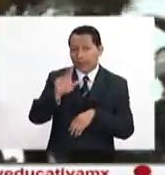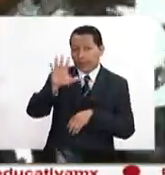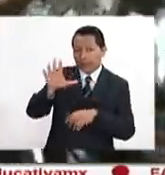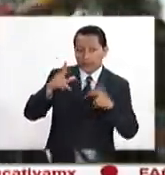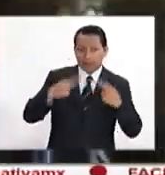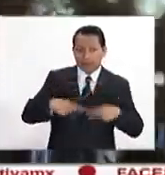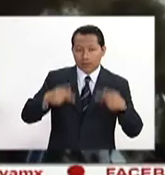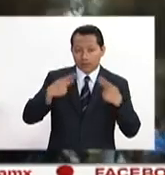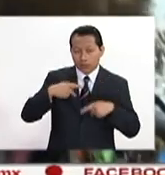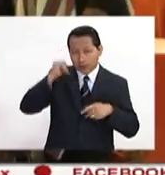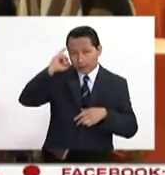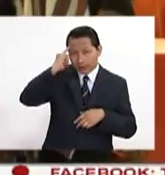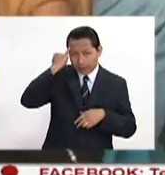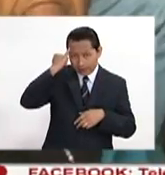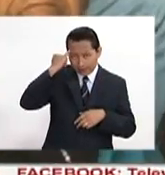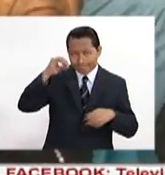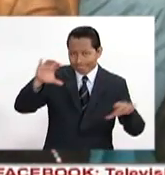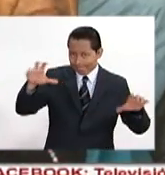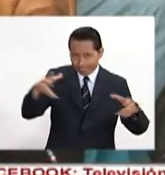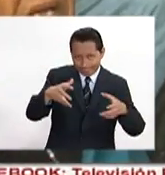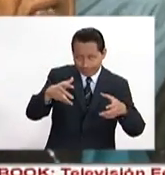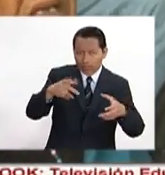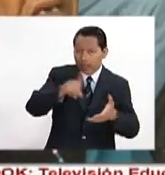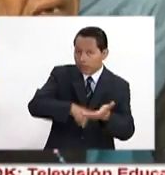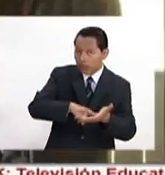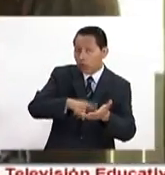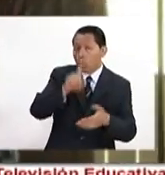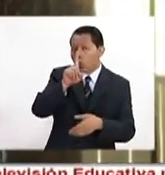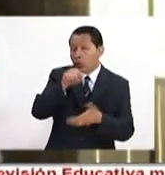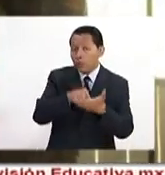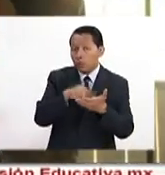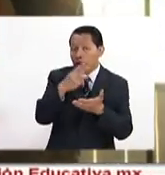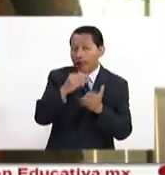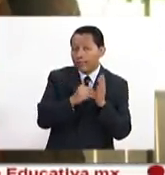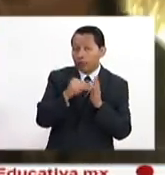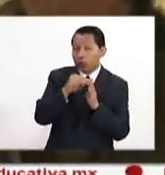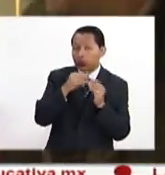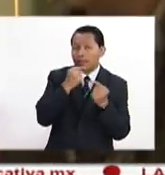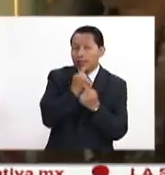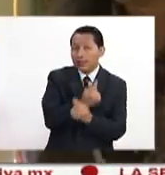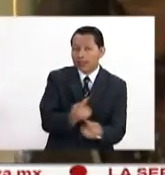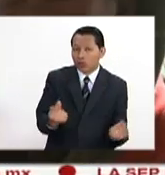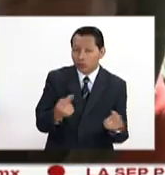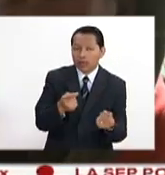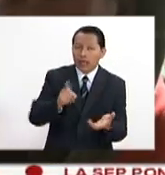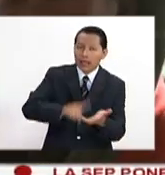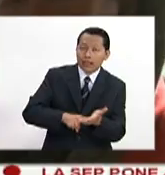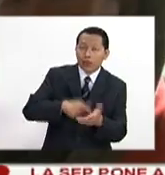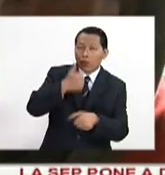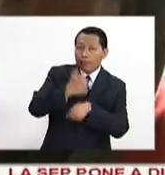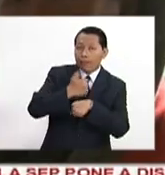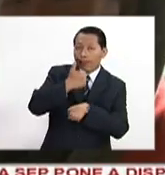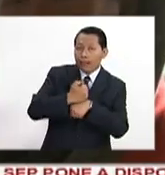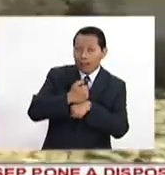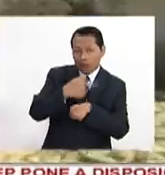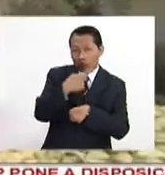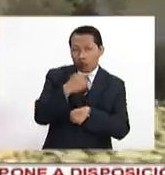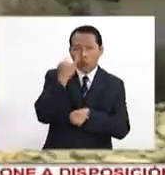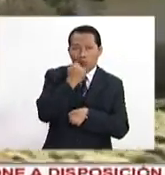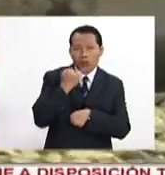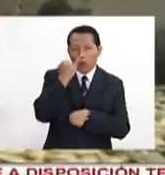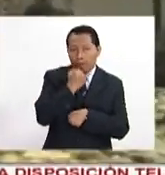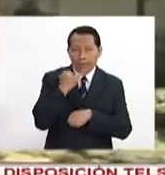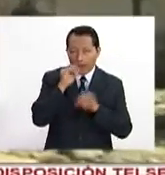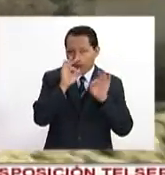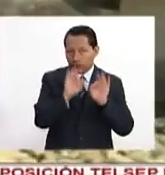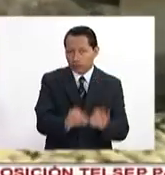7.382.785 personas indígenas y de ellos hay 1.3 millones de niños y niñas que cursan la primaria en su lengua materna.